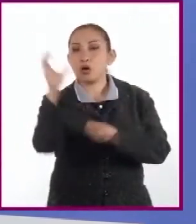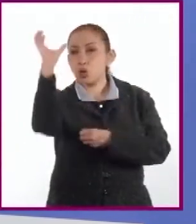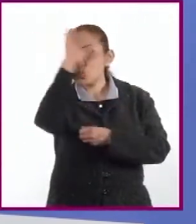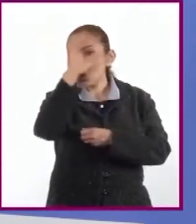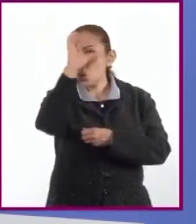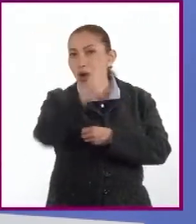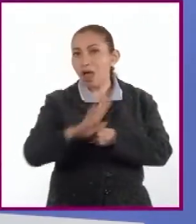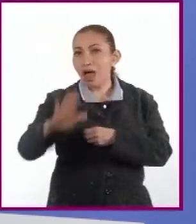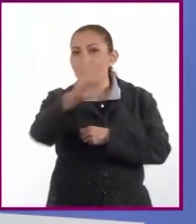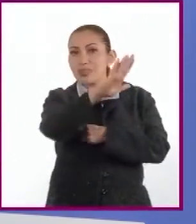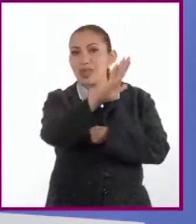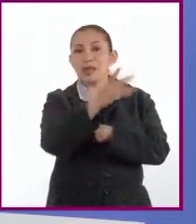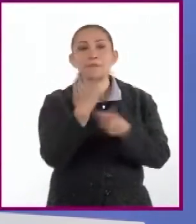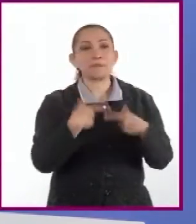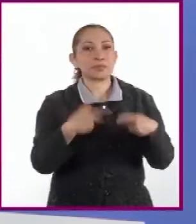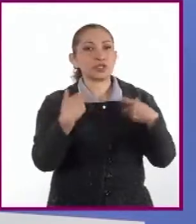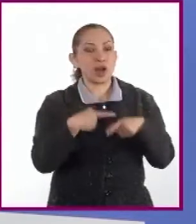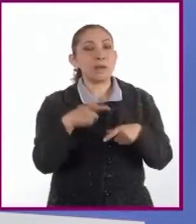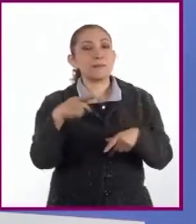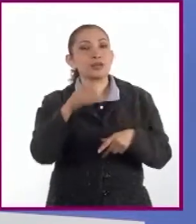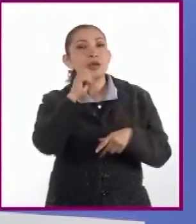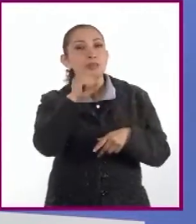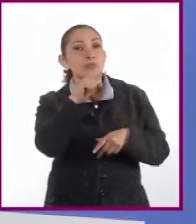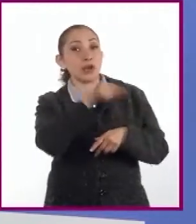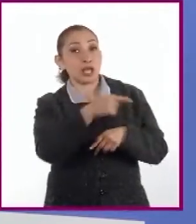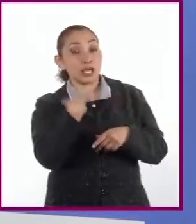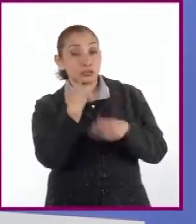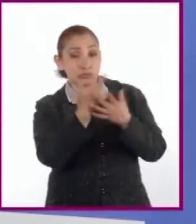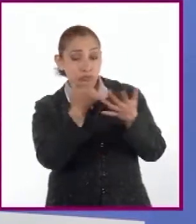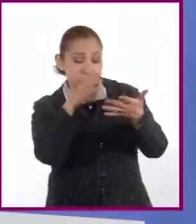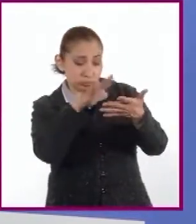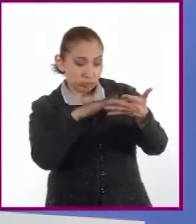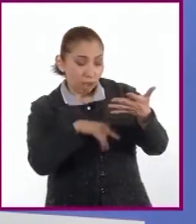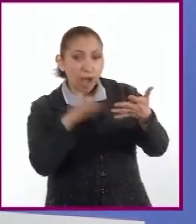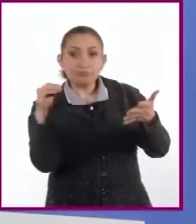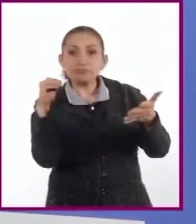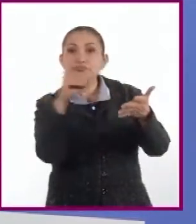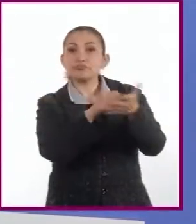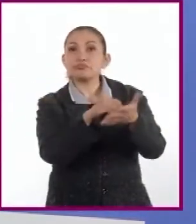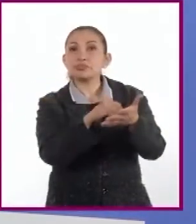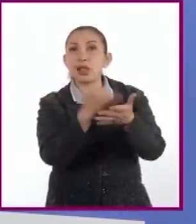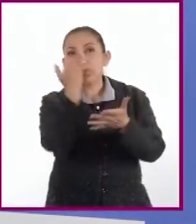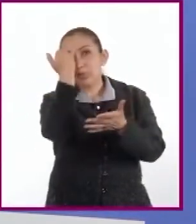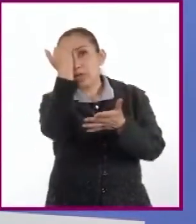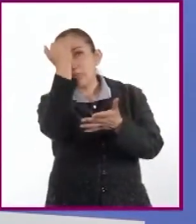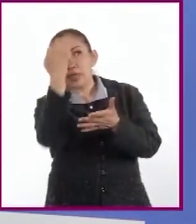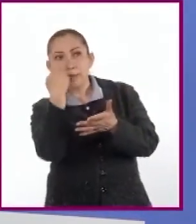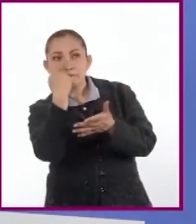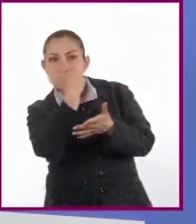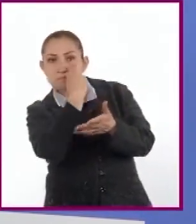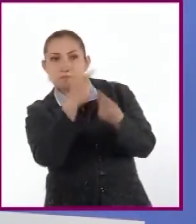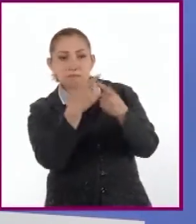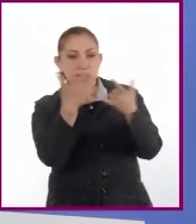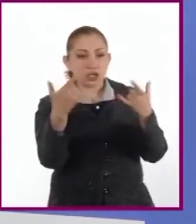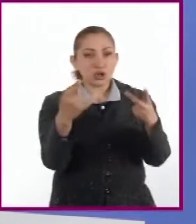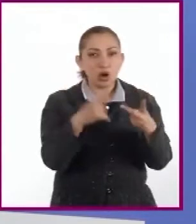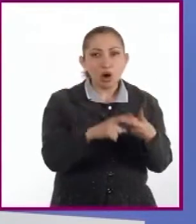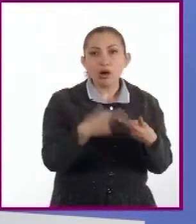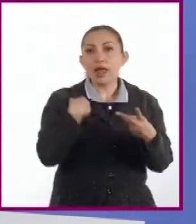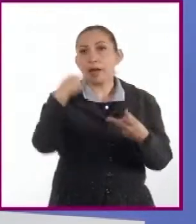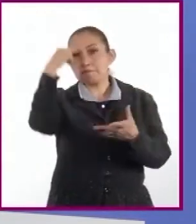de una población, pero también porque en su contenido está plasmada la cosmovisión, la historia,